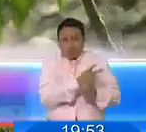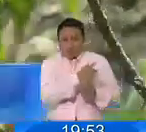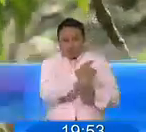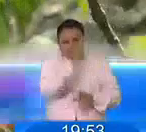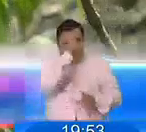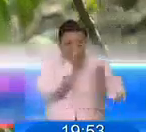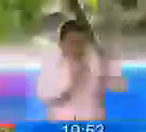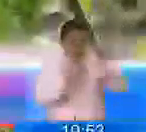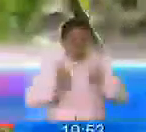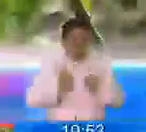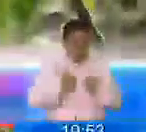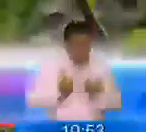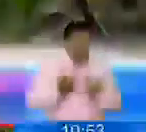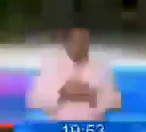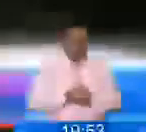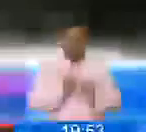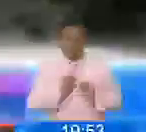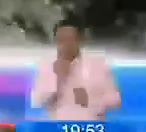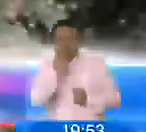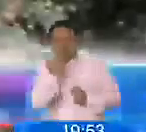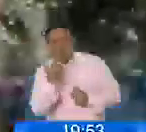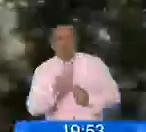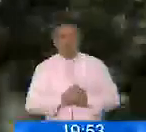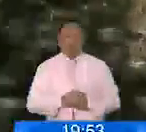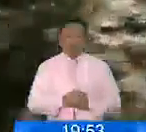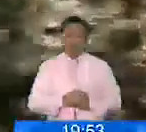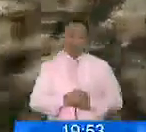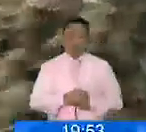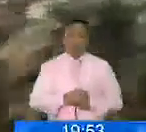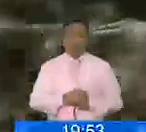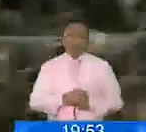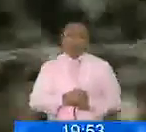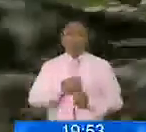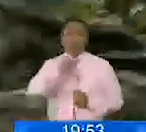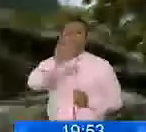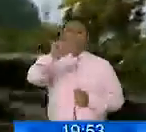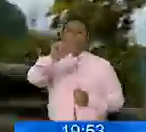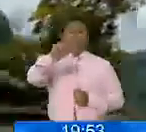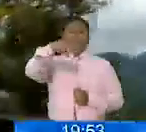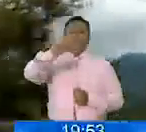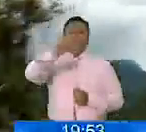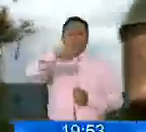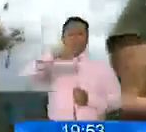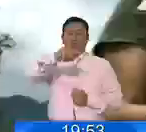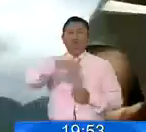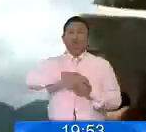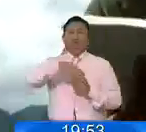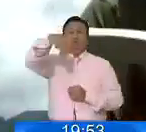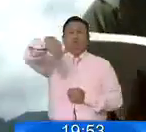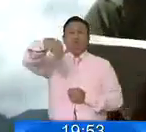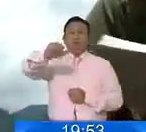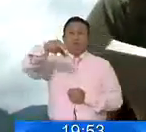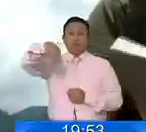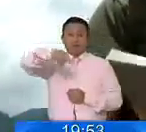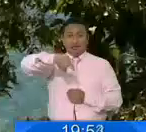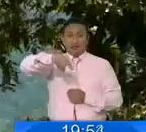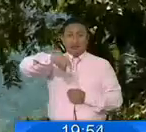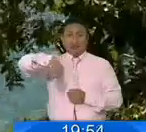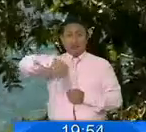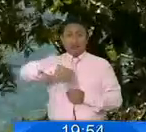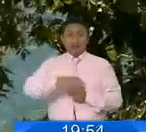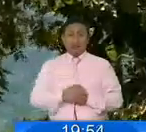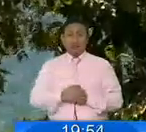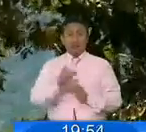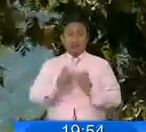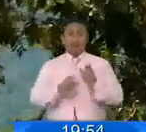aquellos animalitos y explorar más ya no queda en el cantón la maná provincia de cotopaxi su belleza afirman